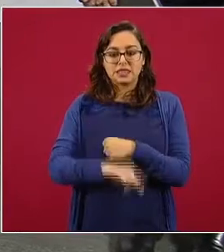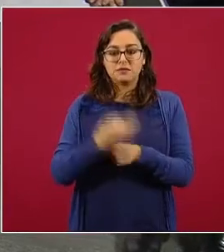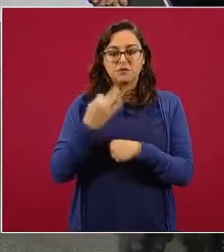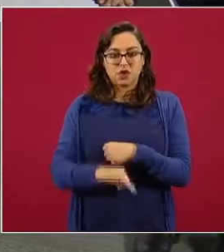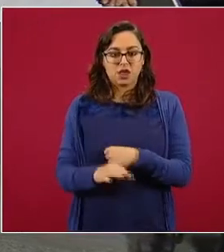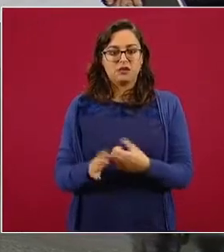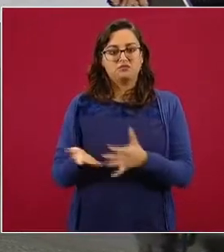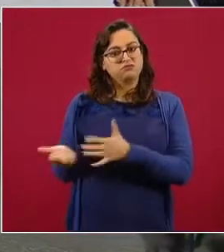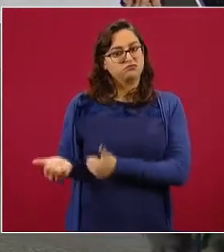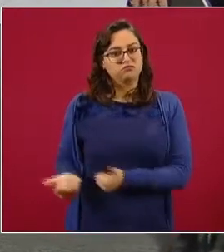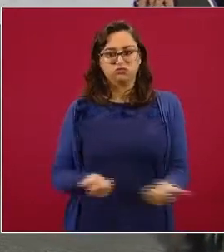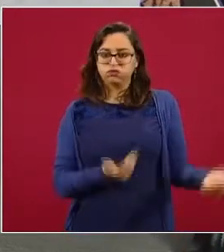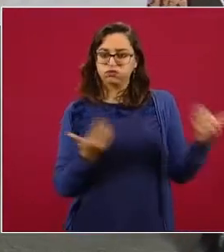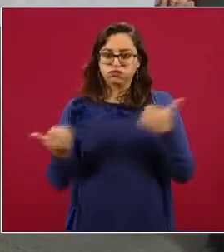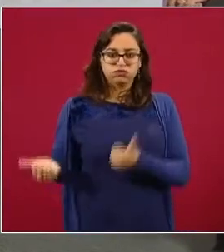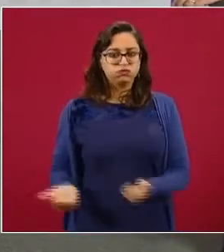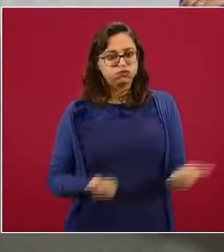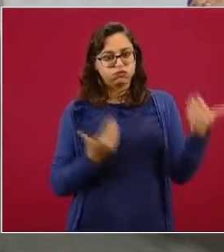ya debe estar por llegar.